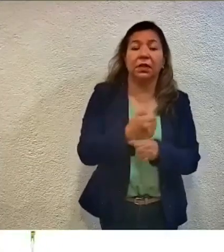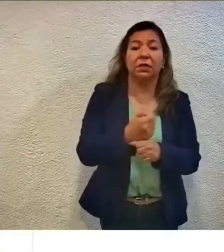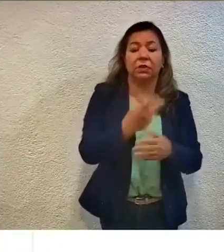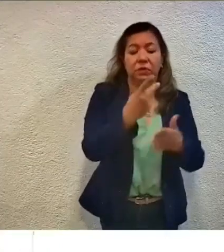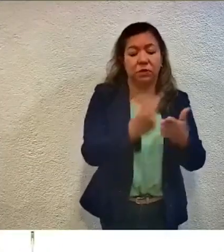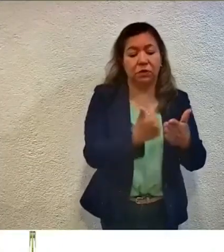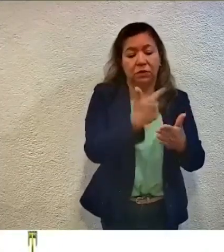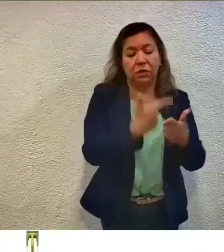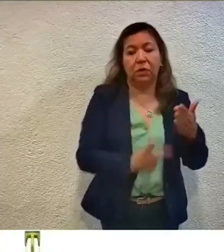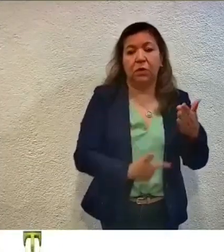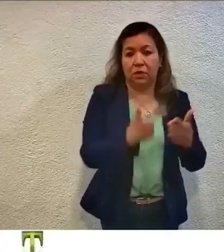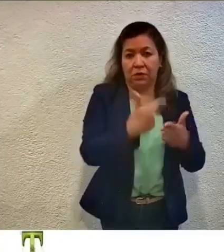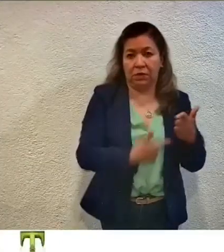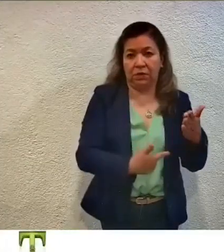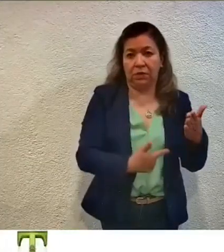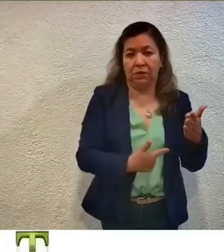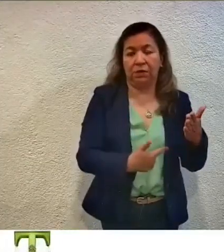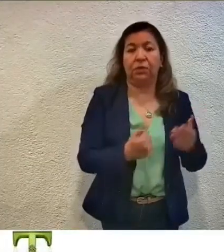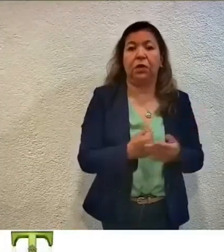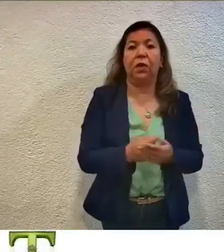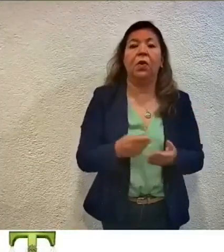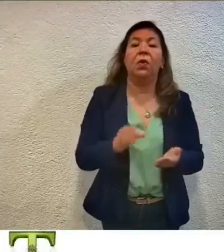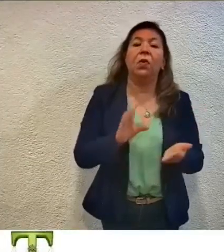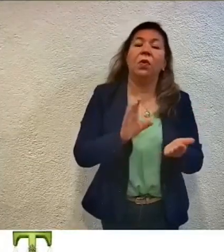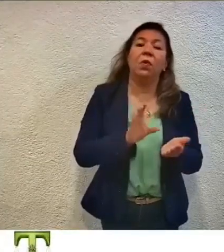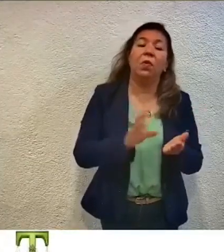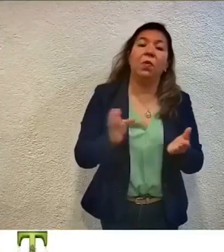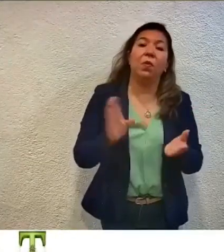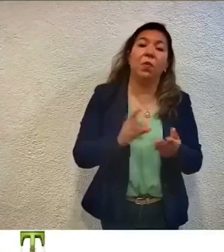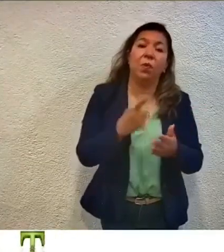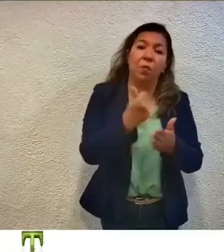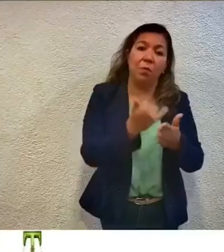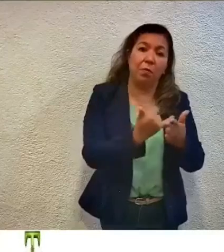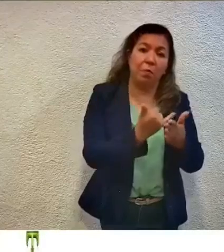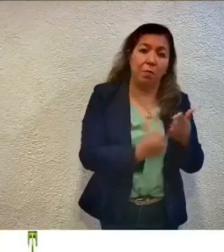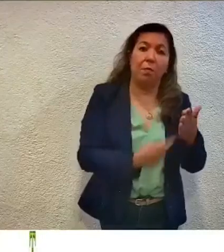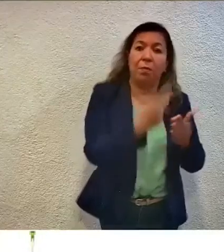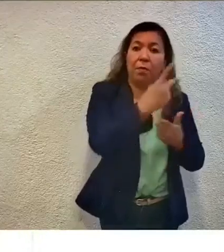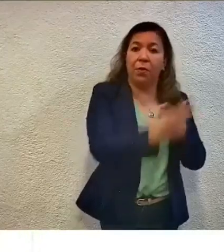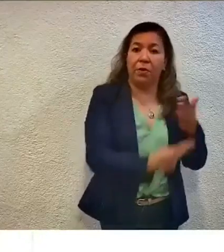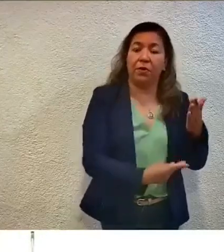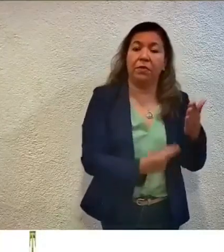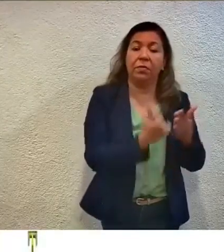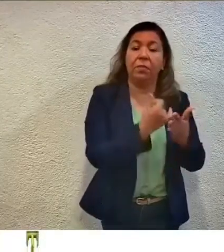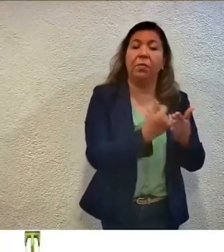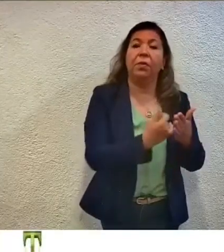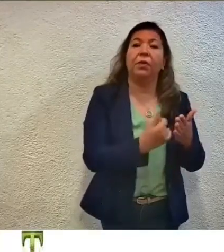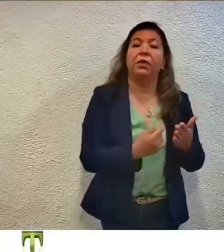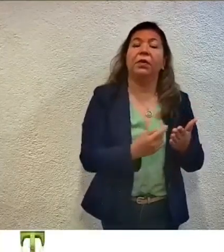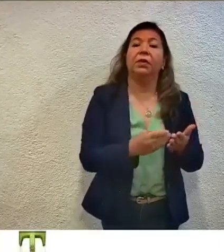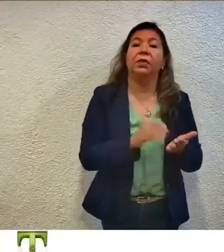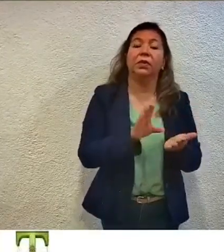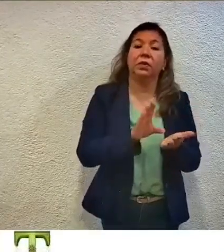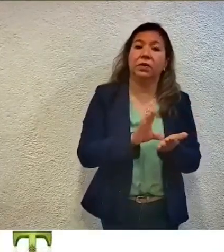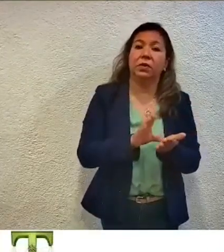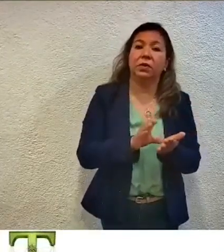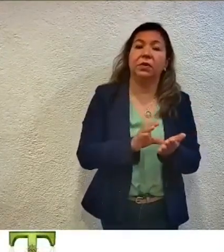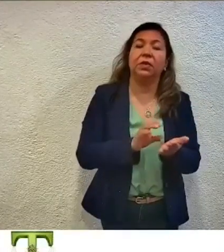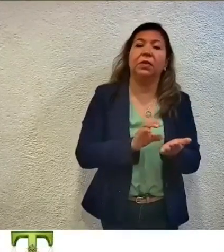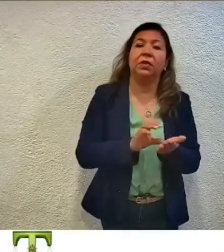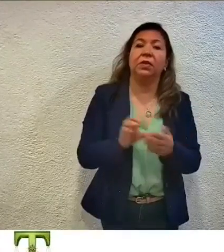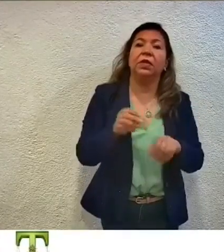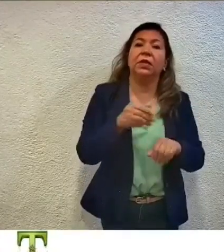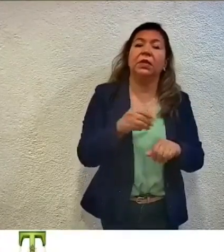El sexto asunto listado para analizar y resolver corresponde a un proyecto de resolución del Juicio Electoral